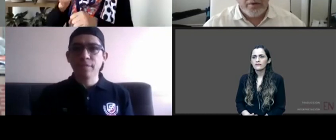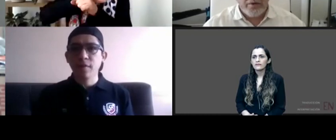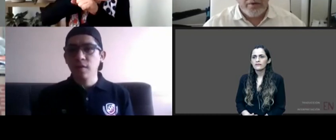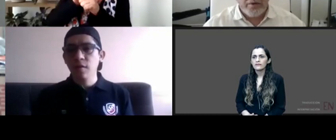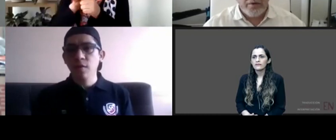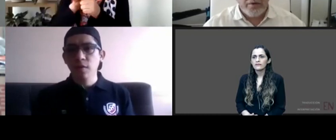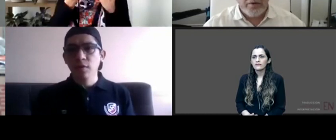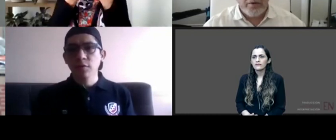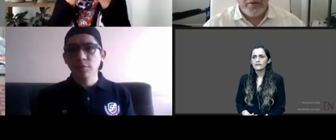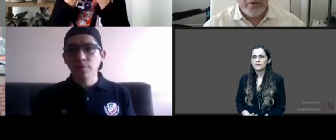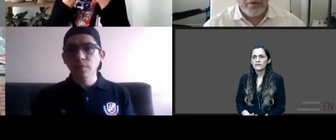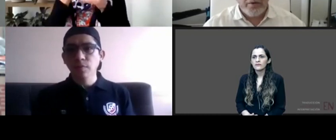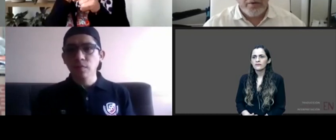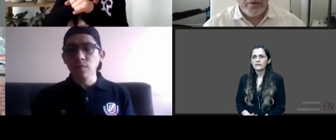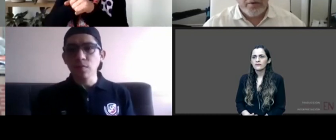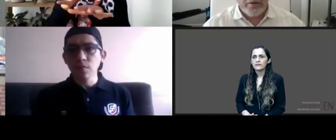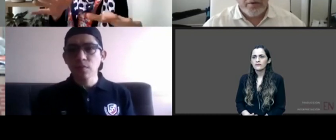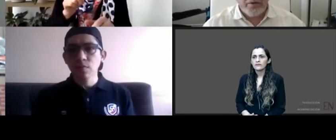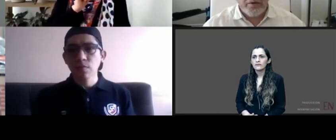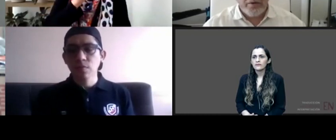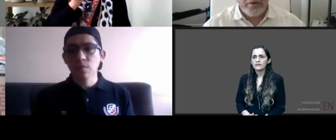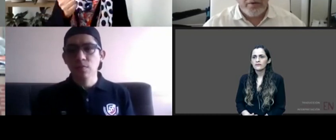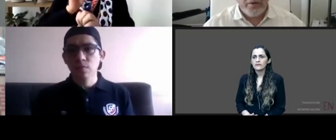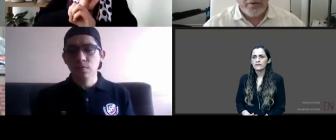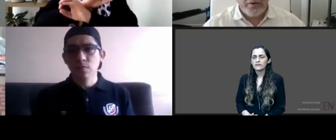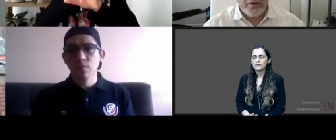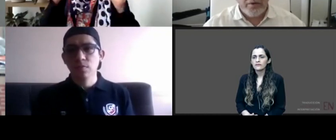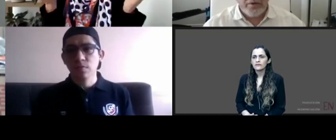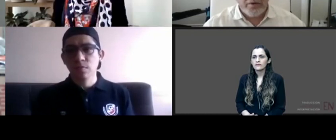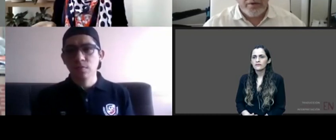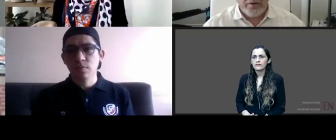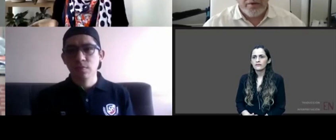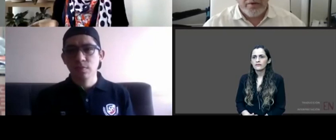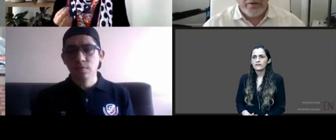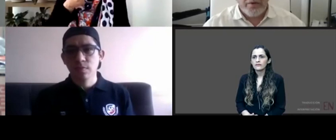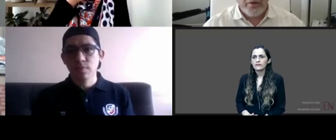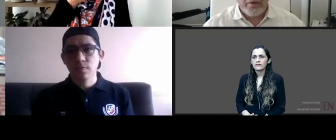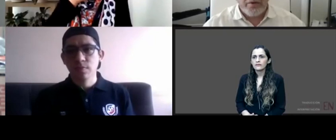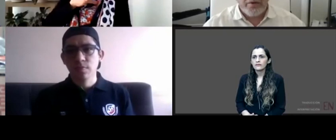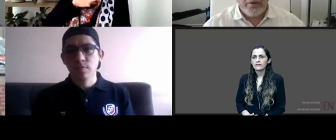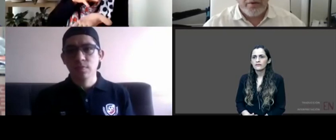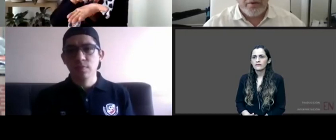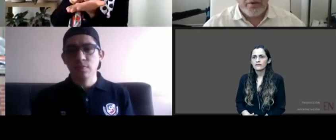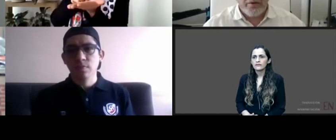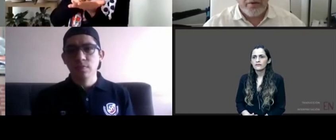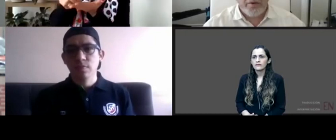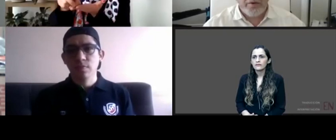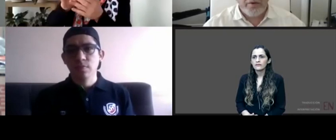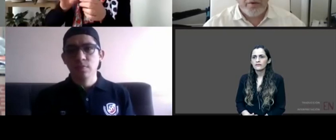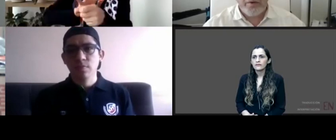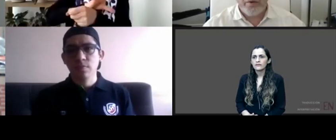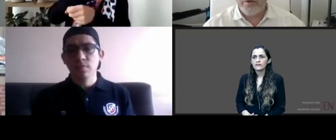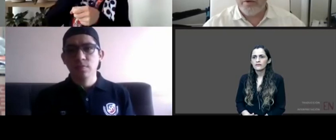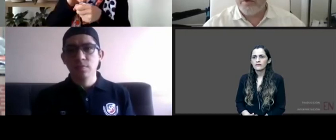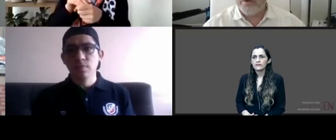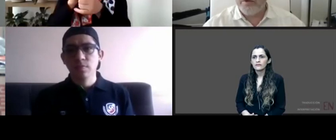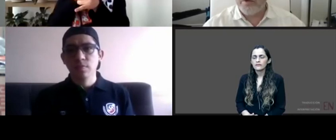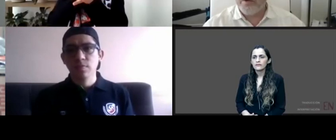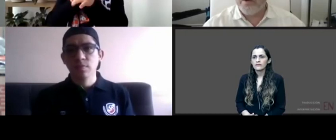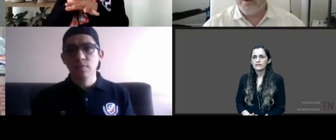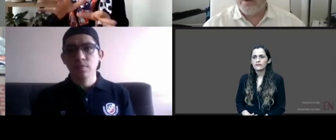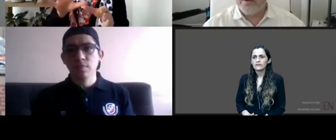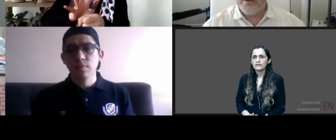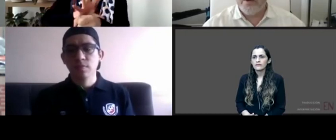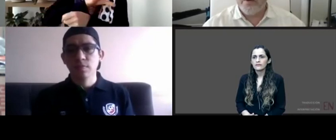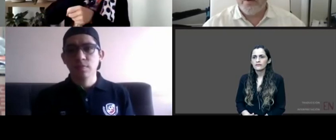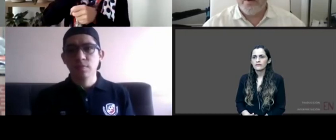quedan viendo, no están entendiendo nada de la comunicación, qué pasa en la pandemia, qué pasa con el coronavirus. En